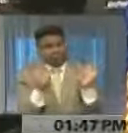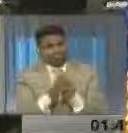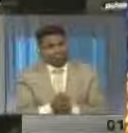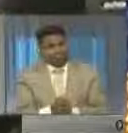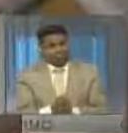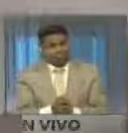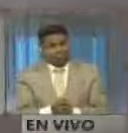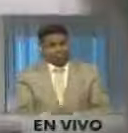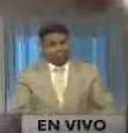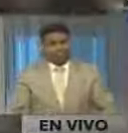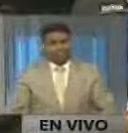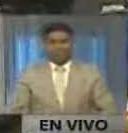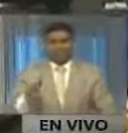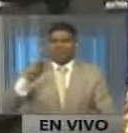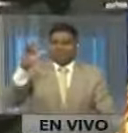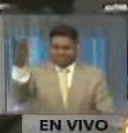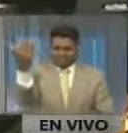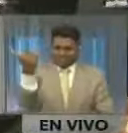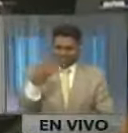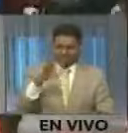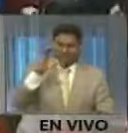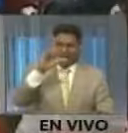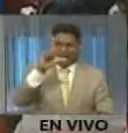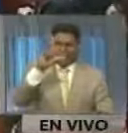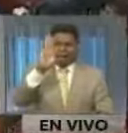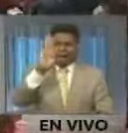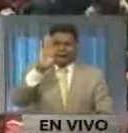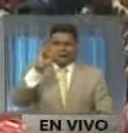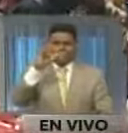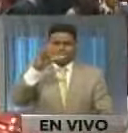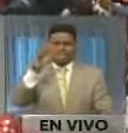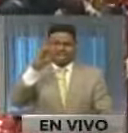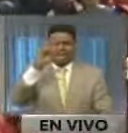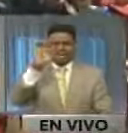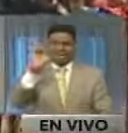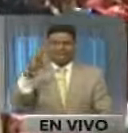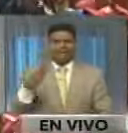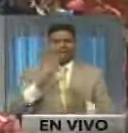Blanca, dale un saludo al pueblo. Blanca Ecao, combatiente de la calle.